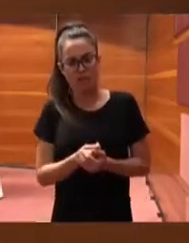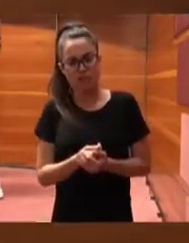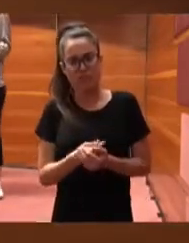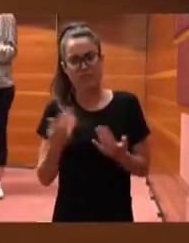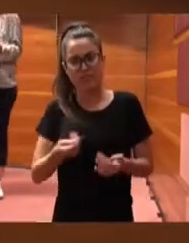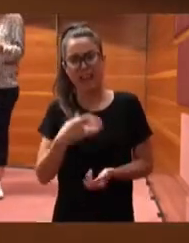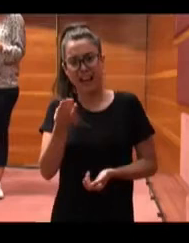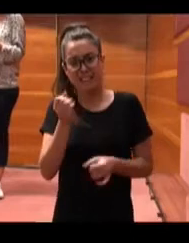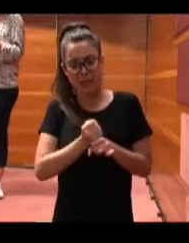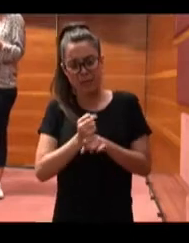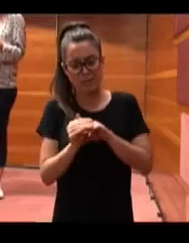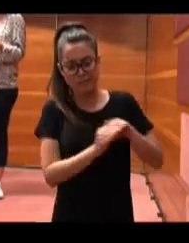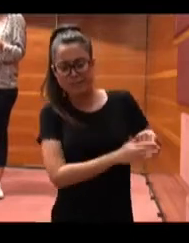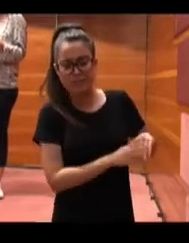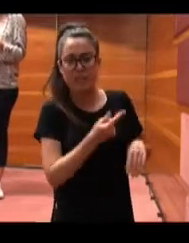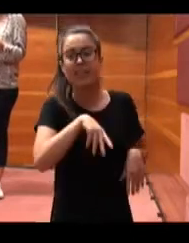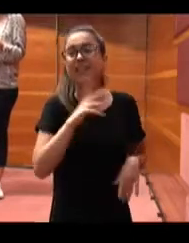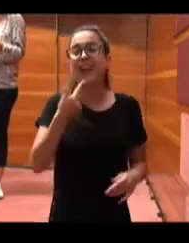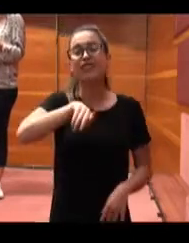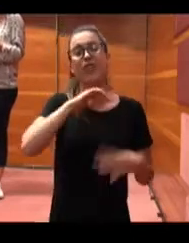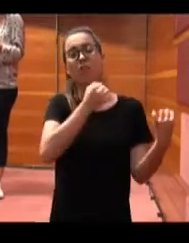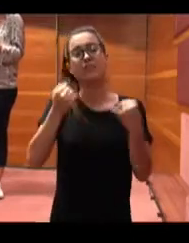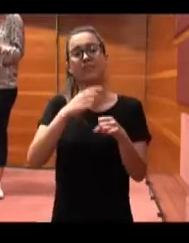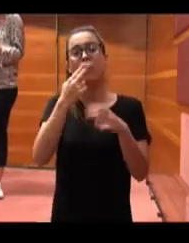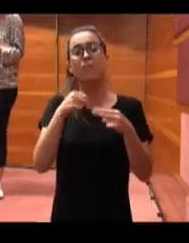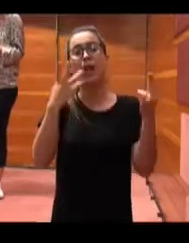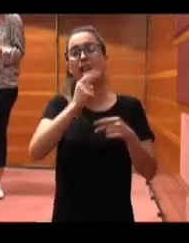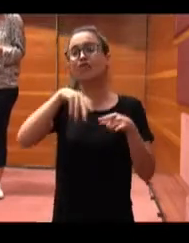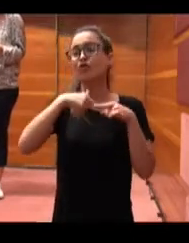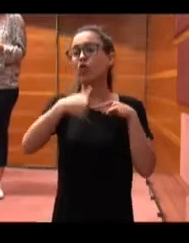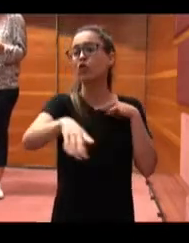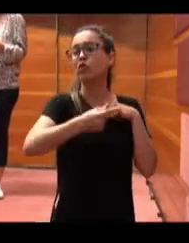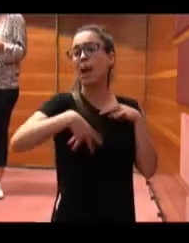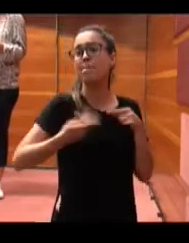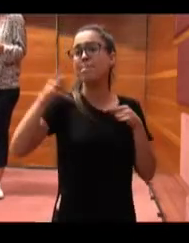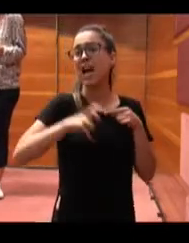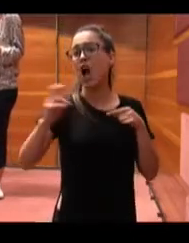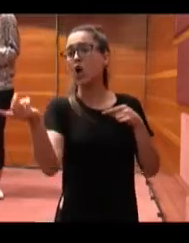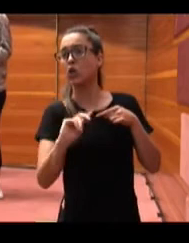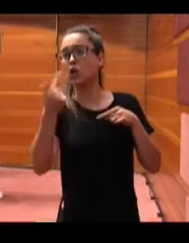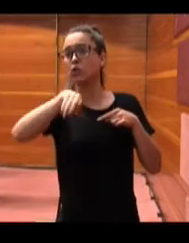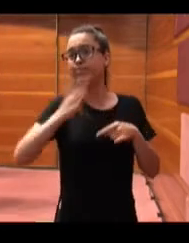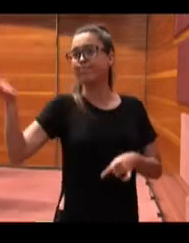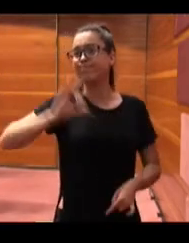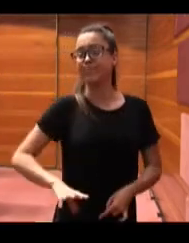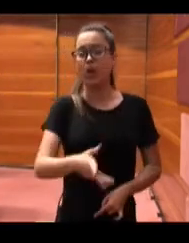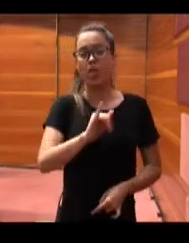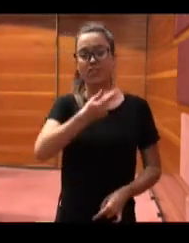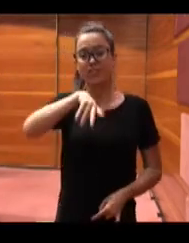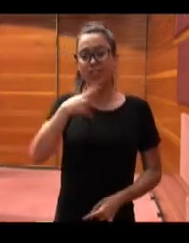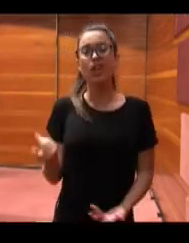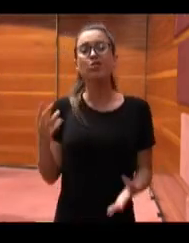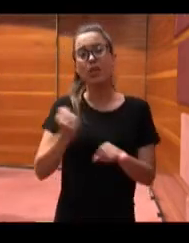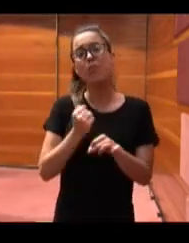Es que tienen que comer. Es que los que trabajamos en la administración pública nos pagan lo mismo todos los días. Y nuestro trabajo es hacer participar